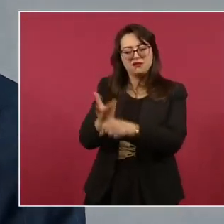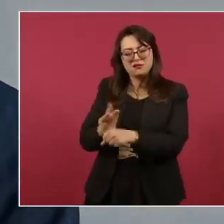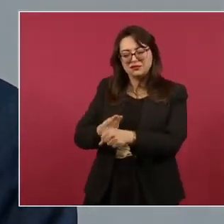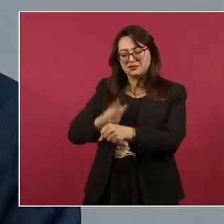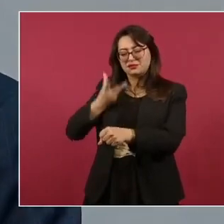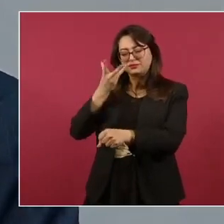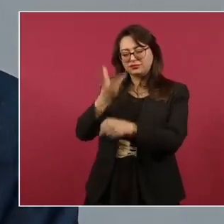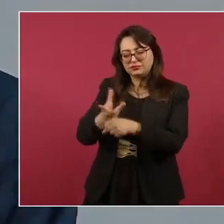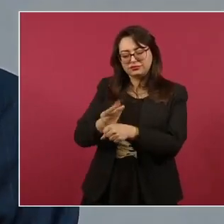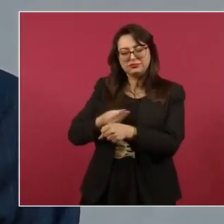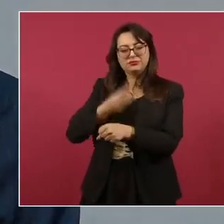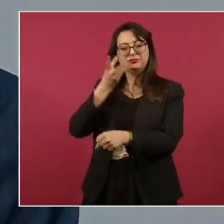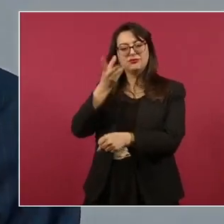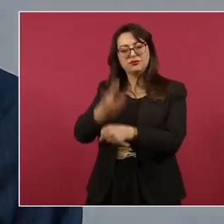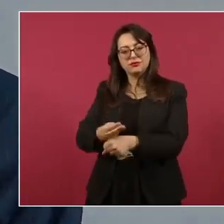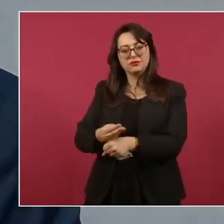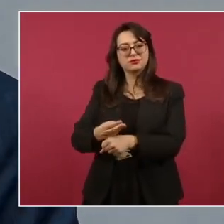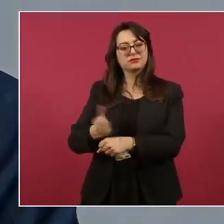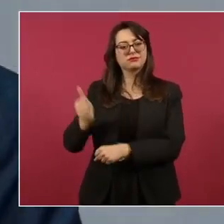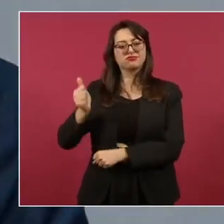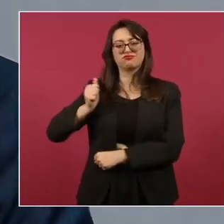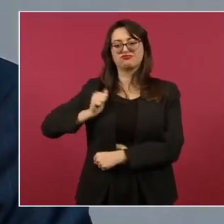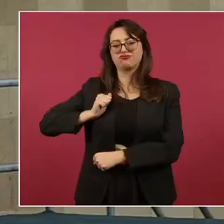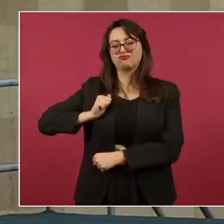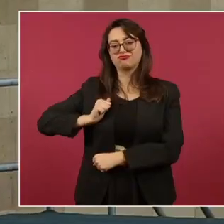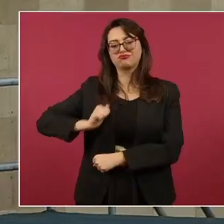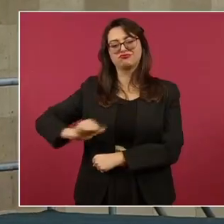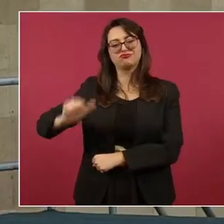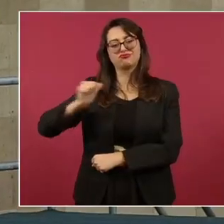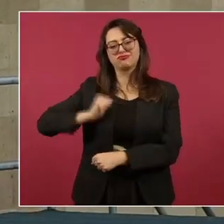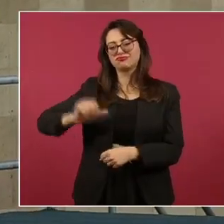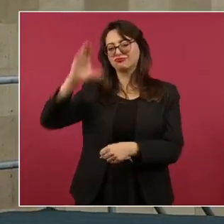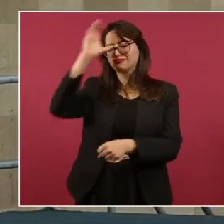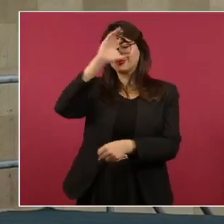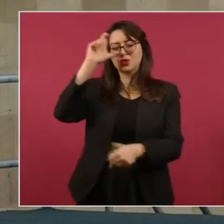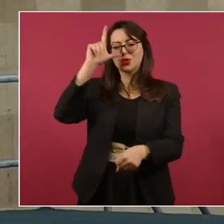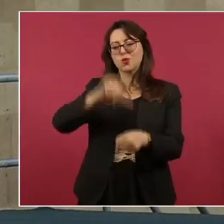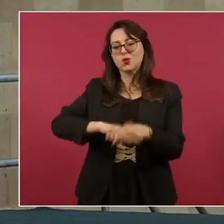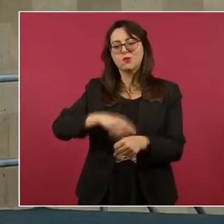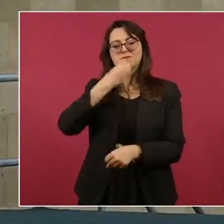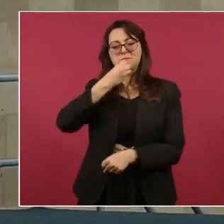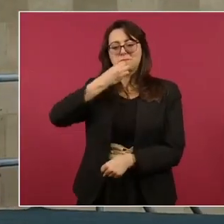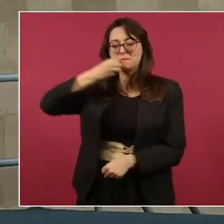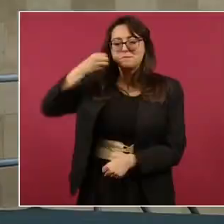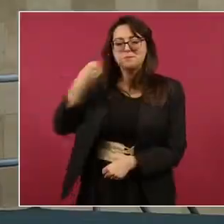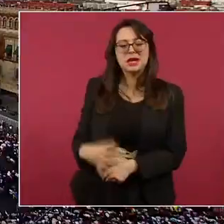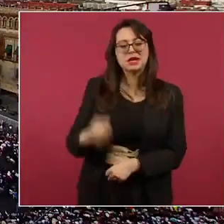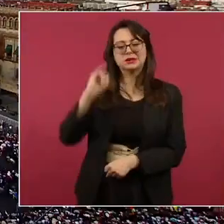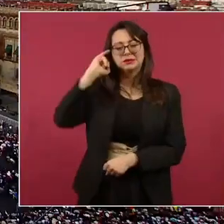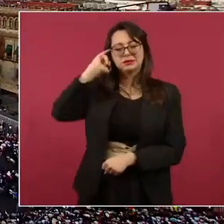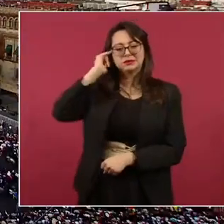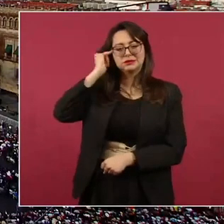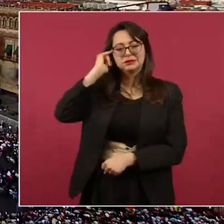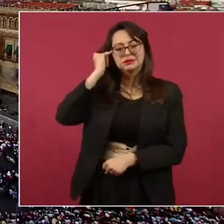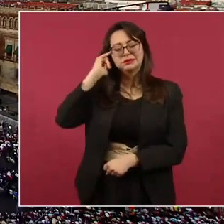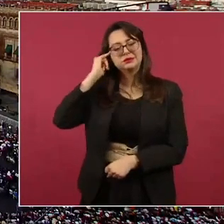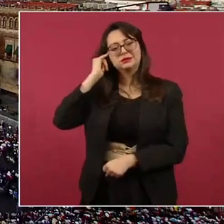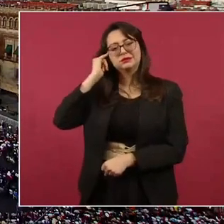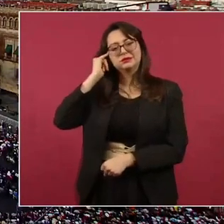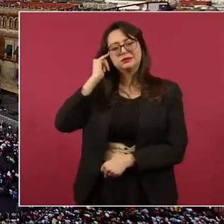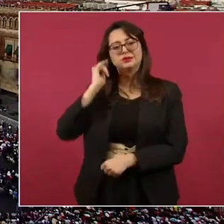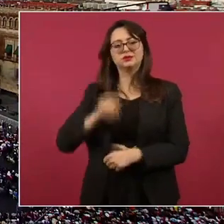nuestras antiguas y espléndidas culturas y civilizaciones.